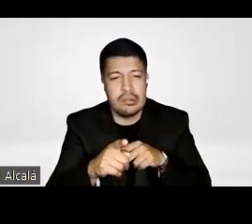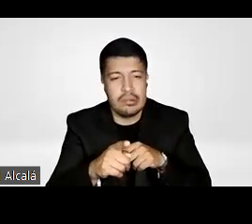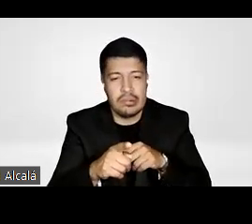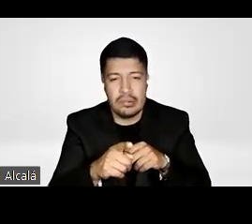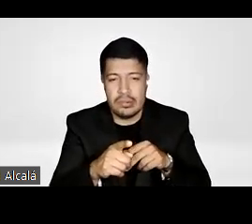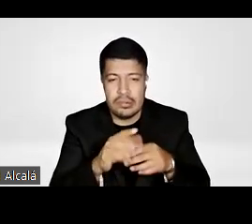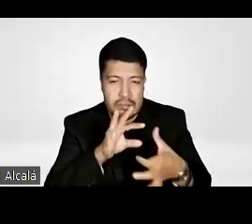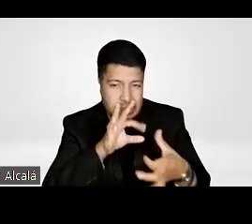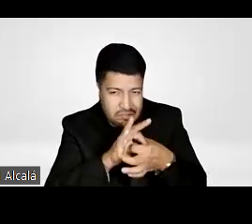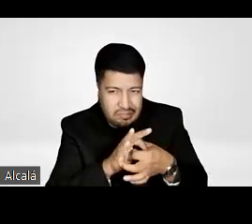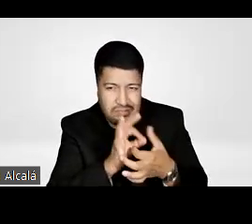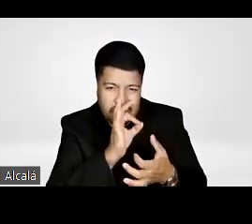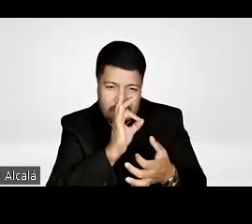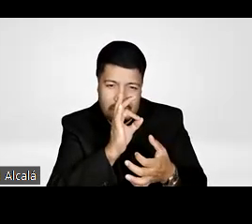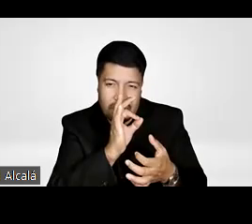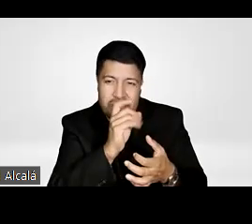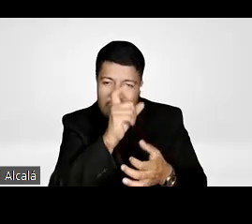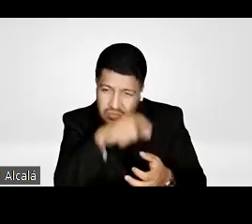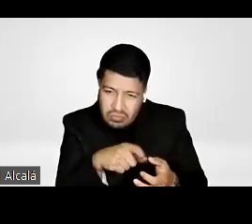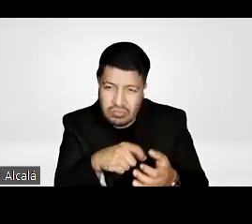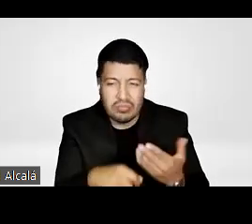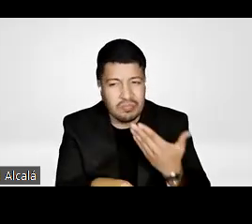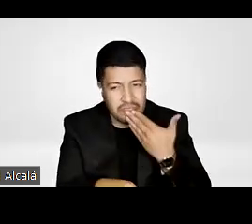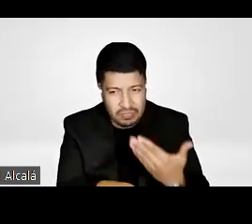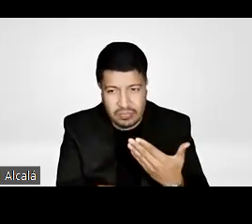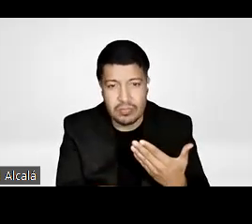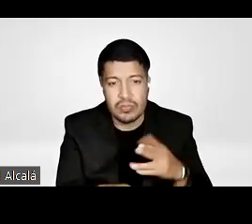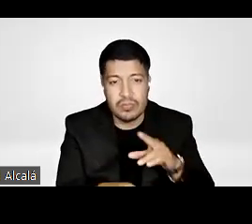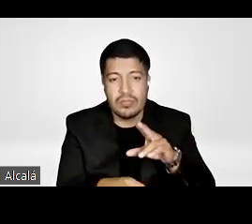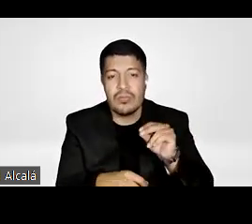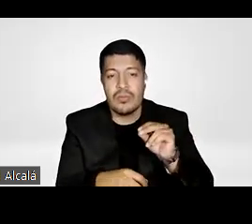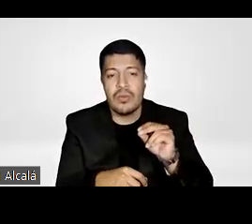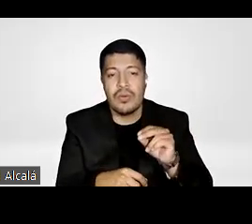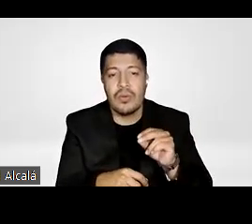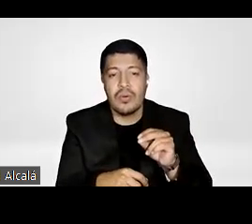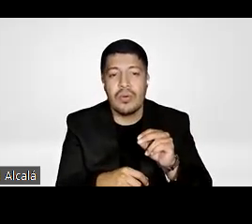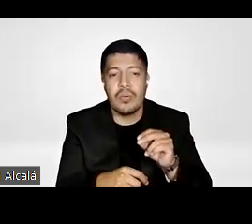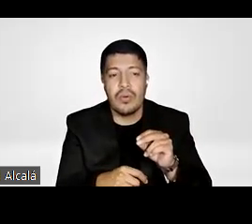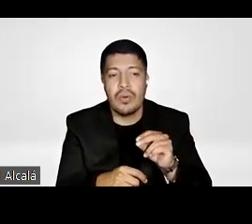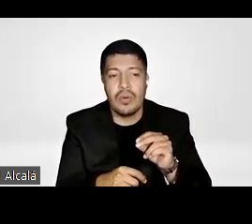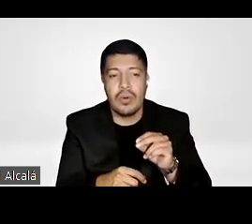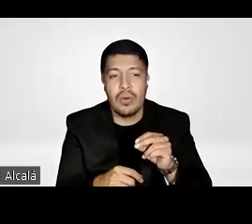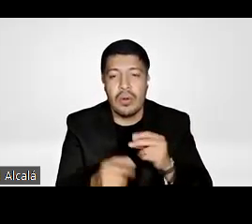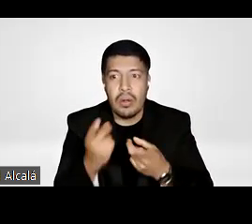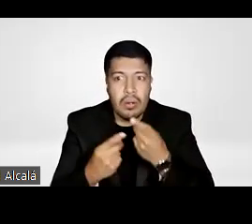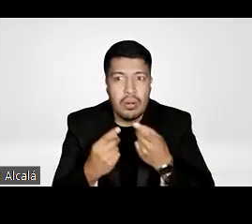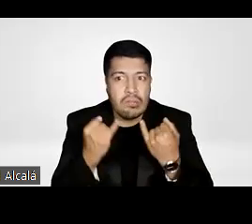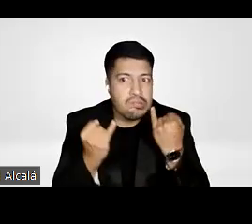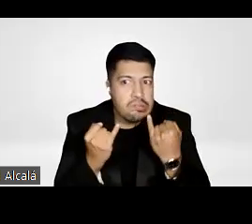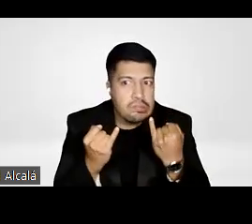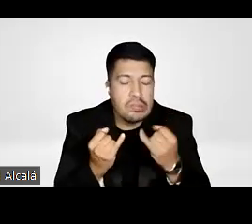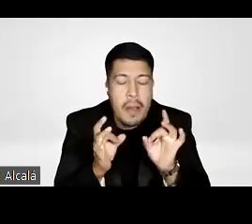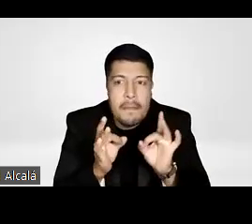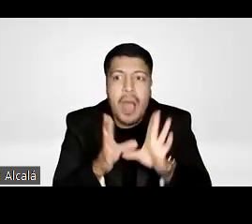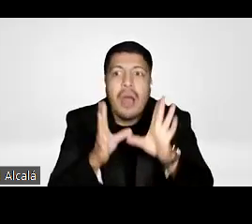personalizada. No debe de hacerse el seguimiento del desarrollo de los niños en base a cumplimiento de hitos. No me debo de esperar a los 6 meses o a los